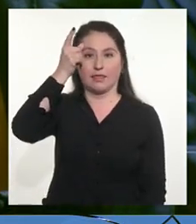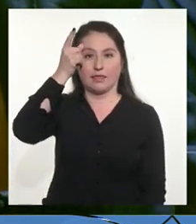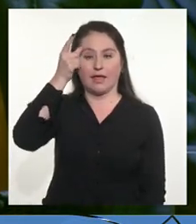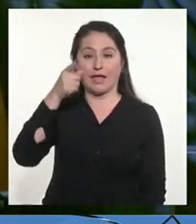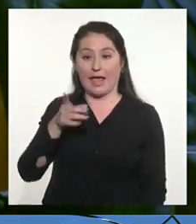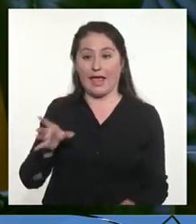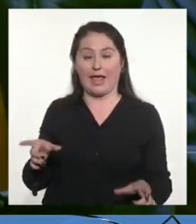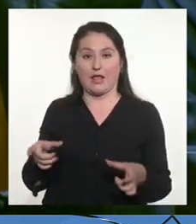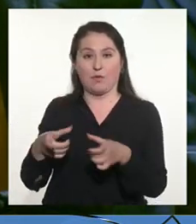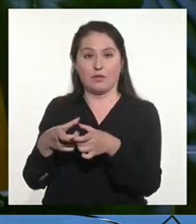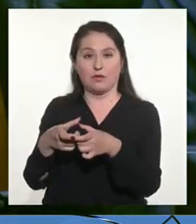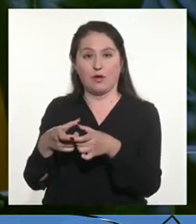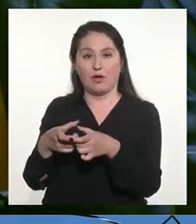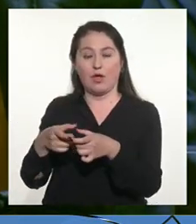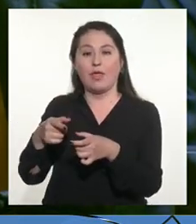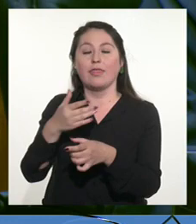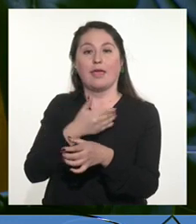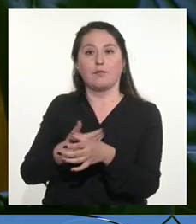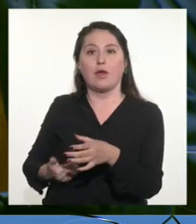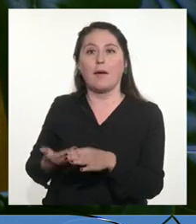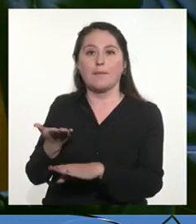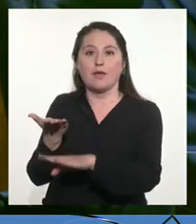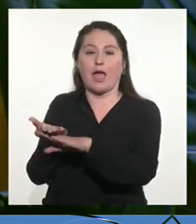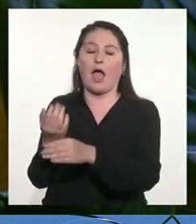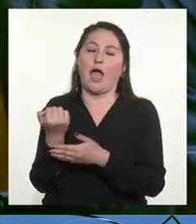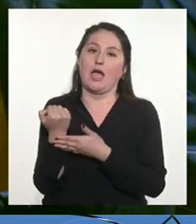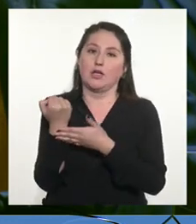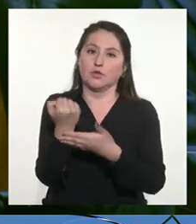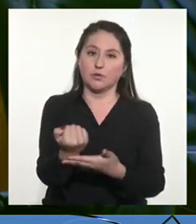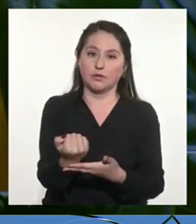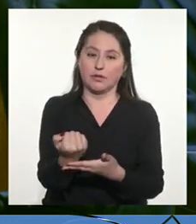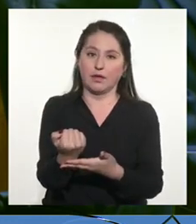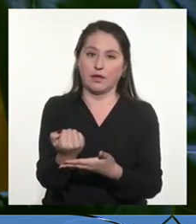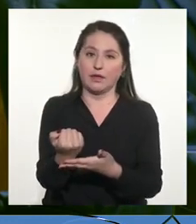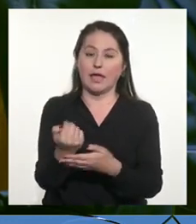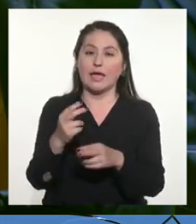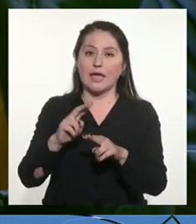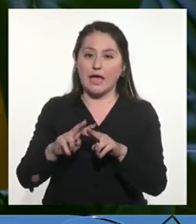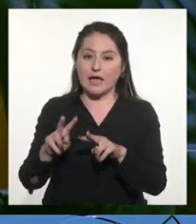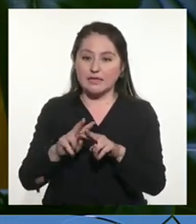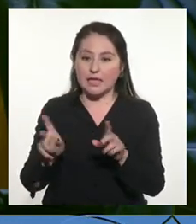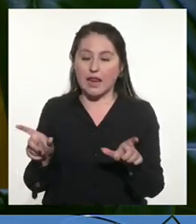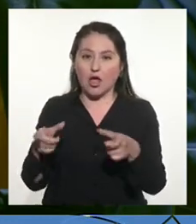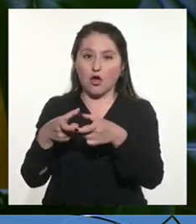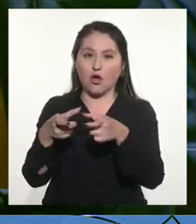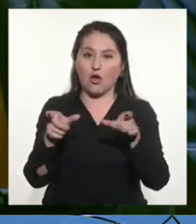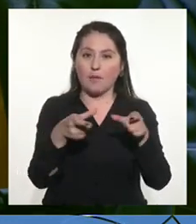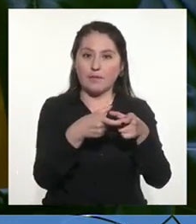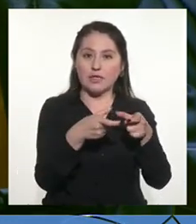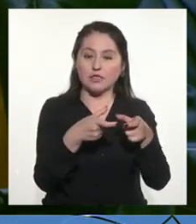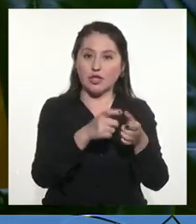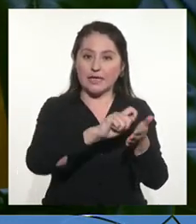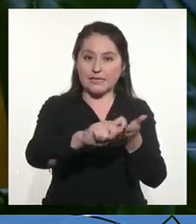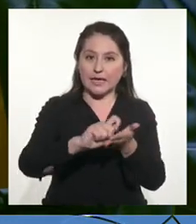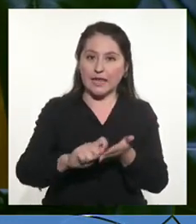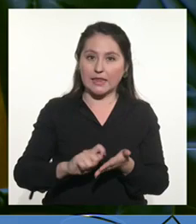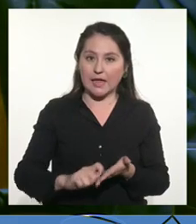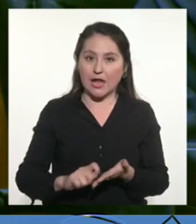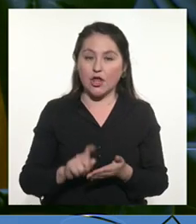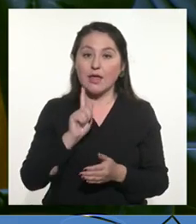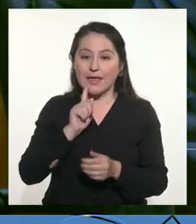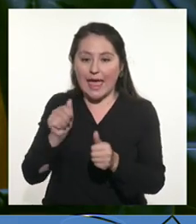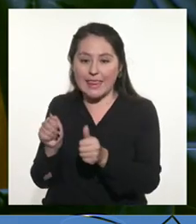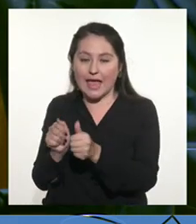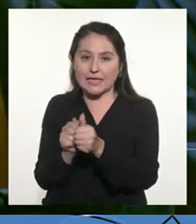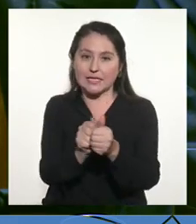sugerir por su intermedio presidente que nos ayude le pongamos a las comisiones también en los secretarios comisiones los asesores que